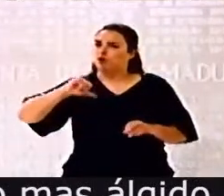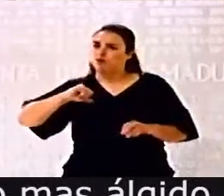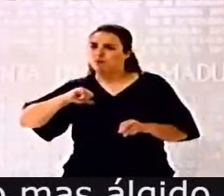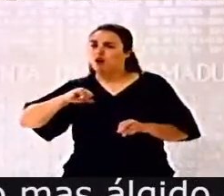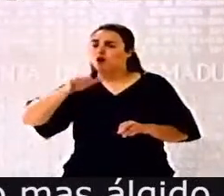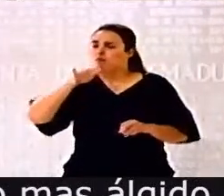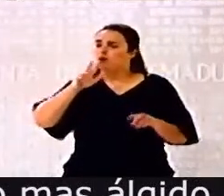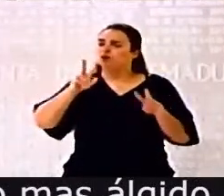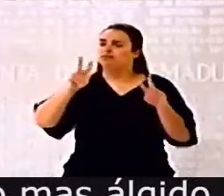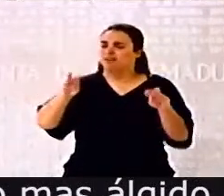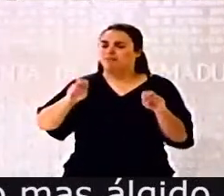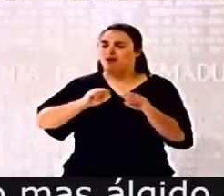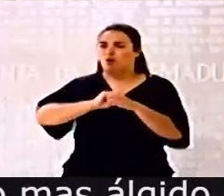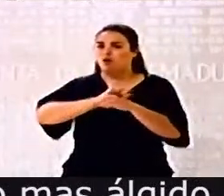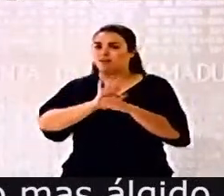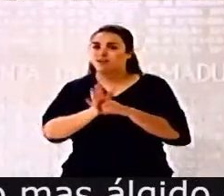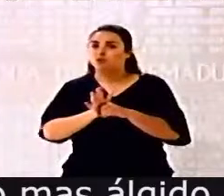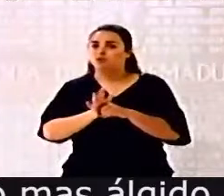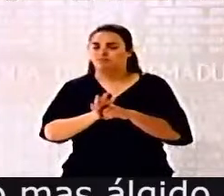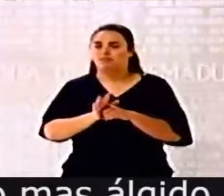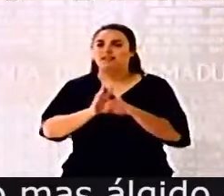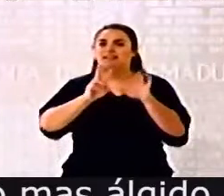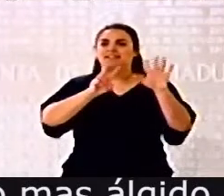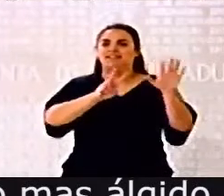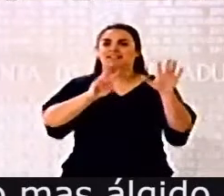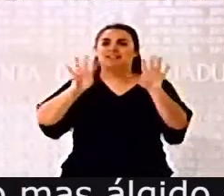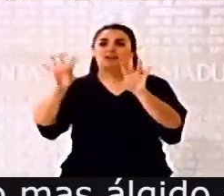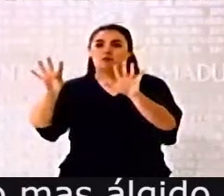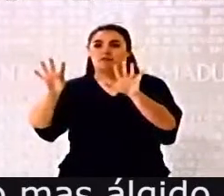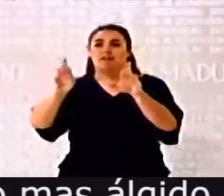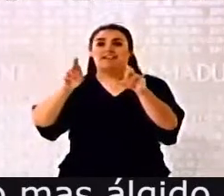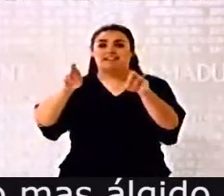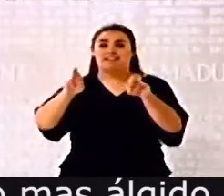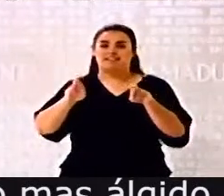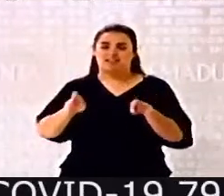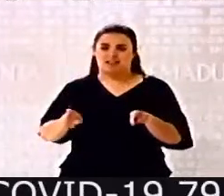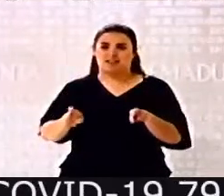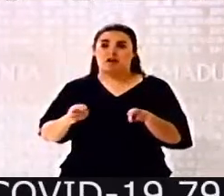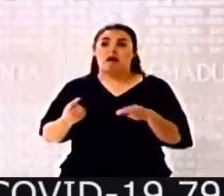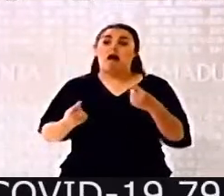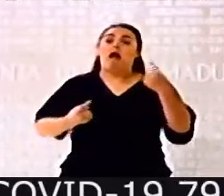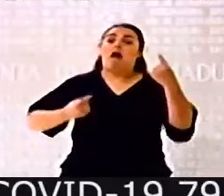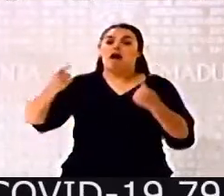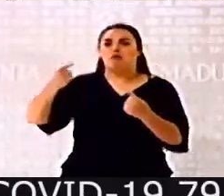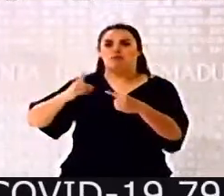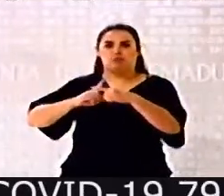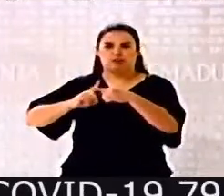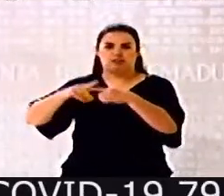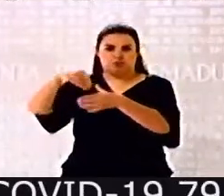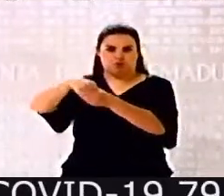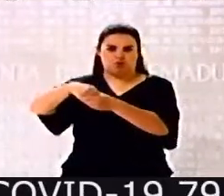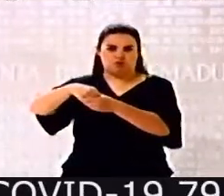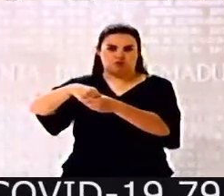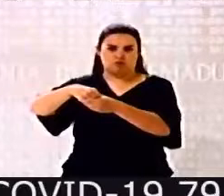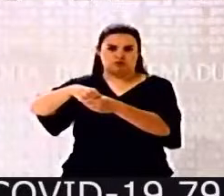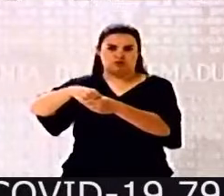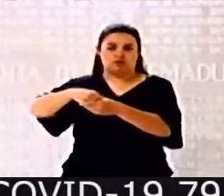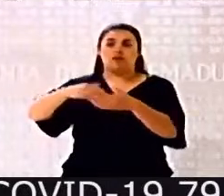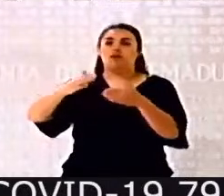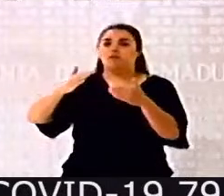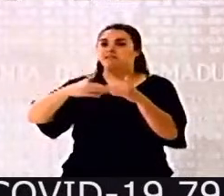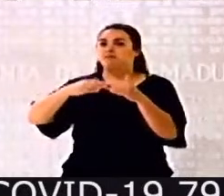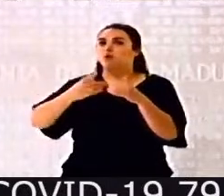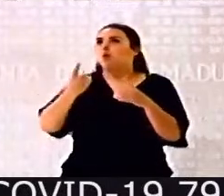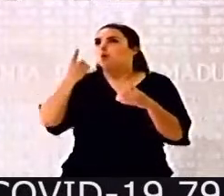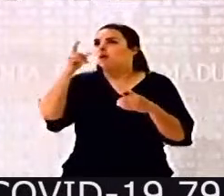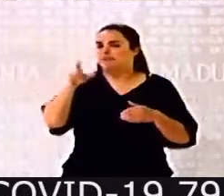el coronavirus, 79 residencias con alguna persona infectada, al menos con